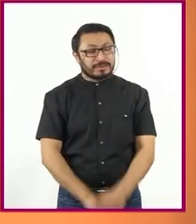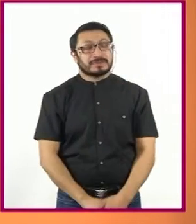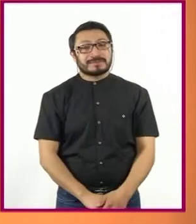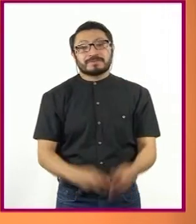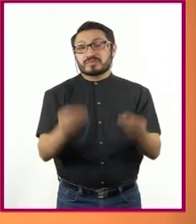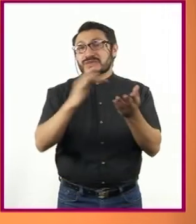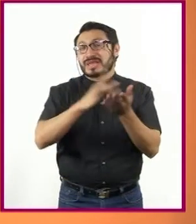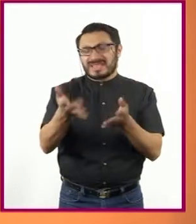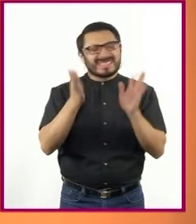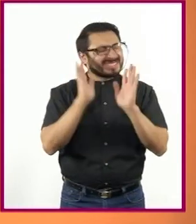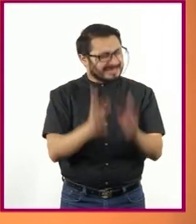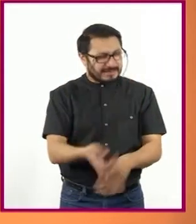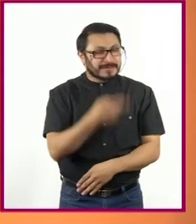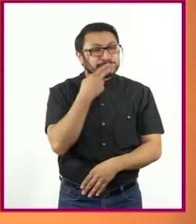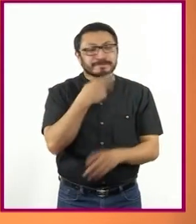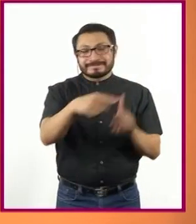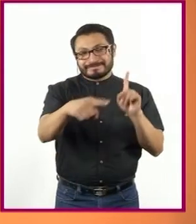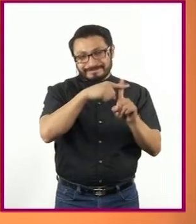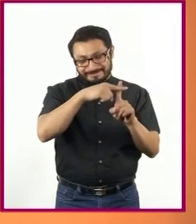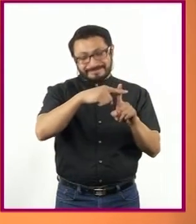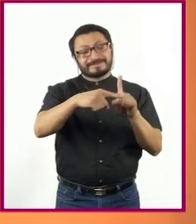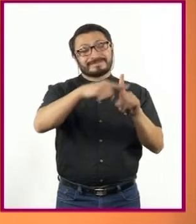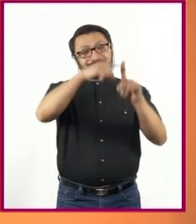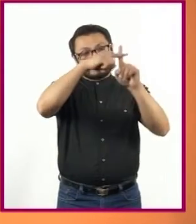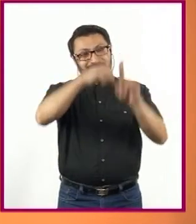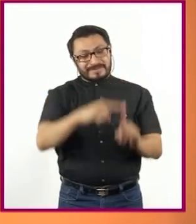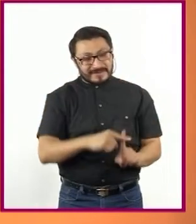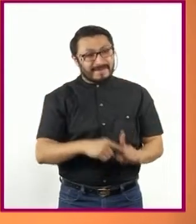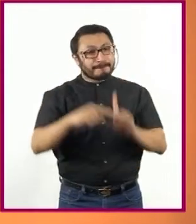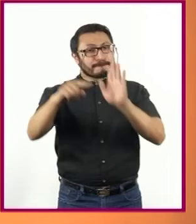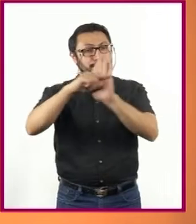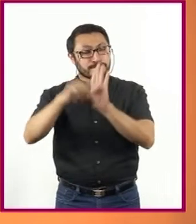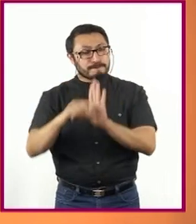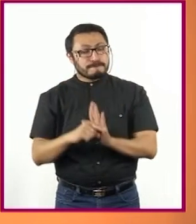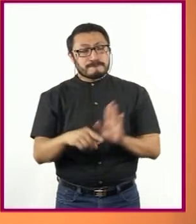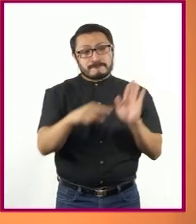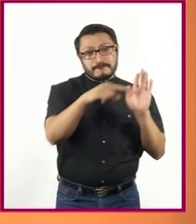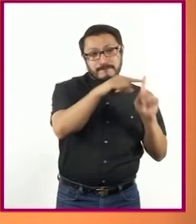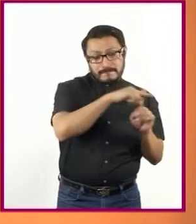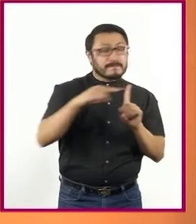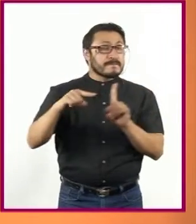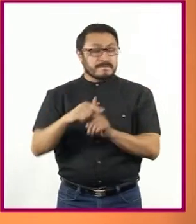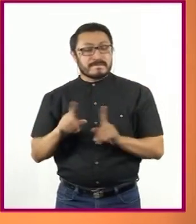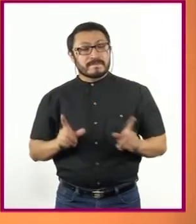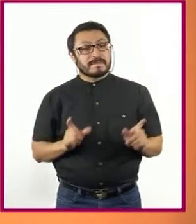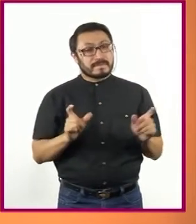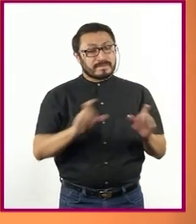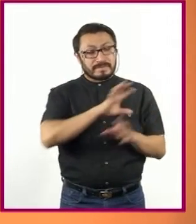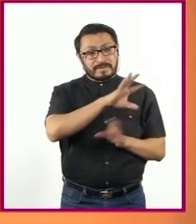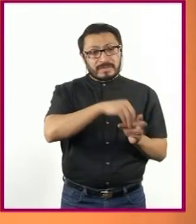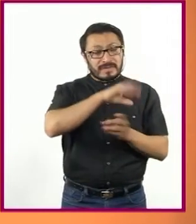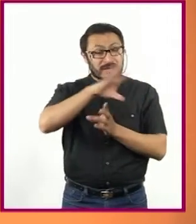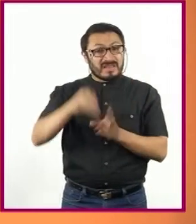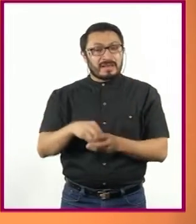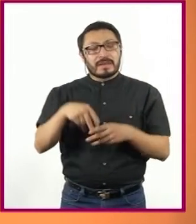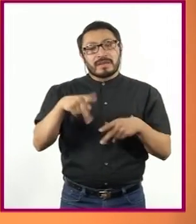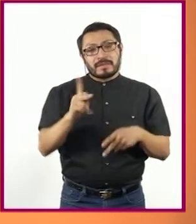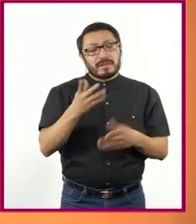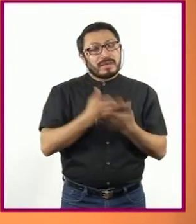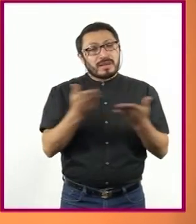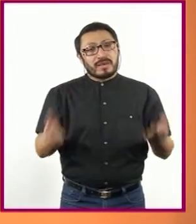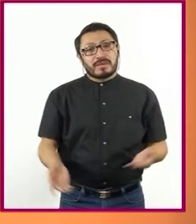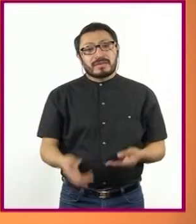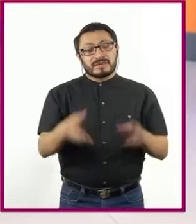Ya hemos trabajado con la suma de números positivos y negativos. ¿Podría explicarnos las reglas para sumar números positivos